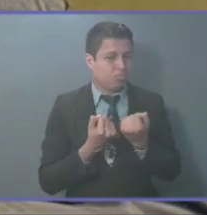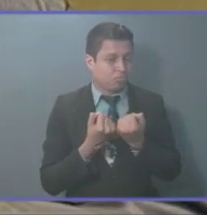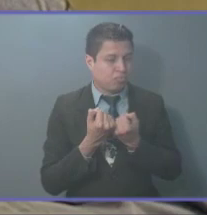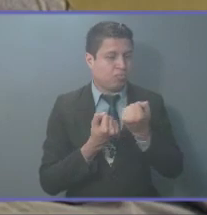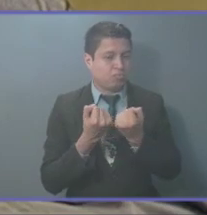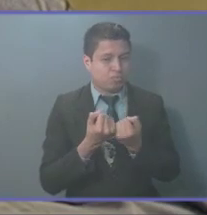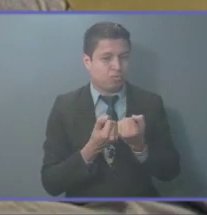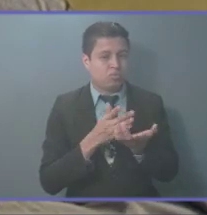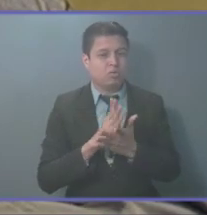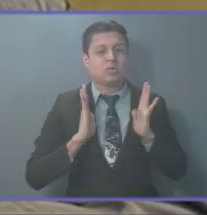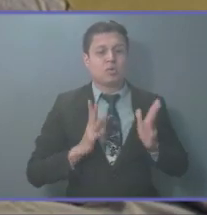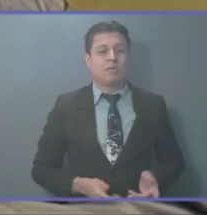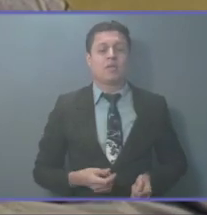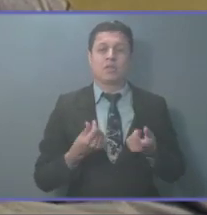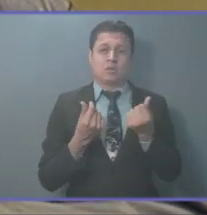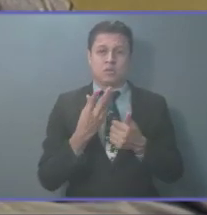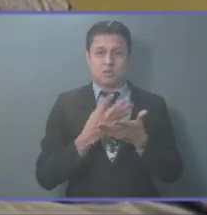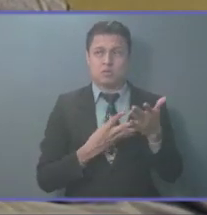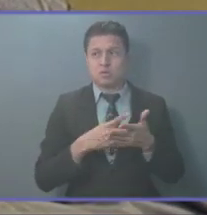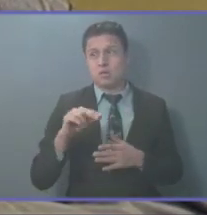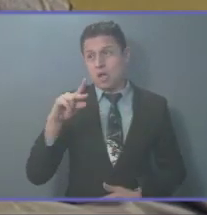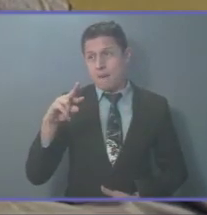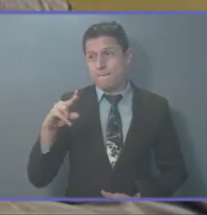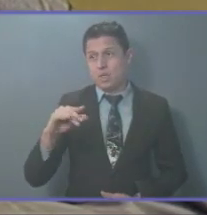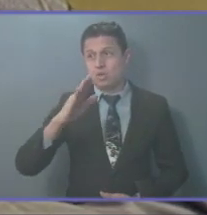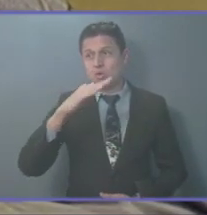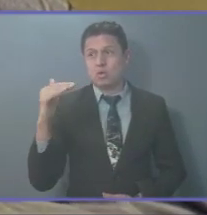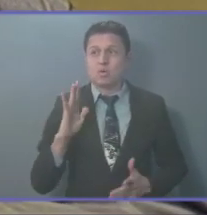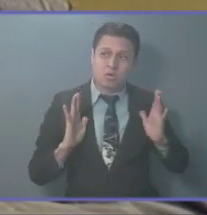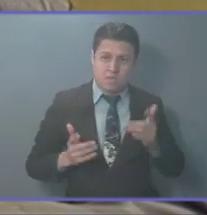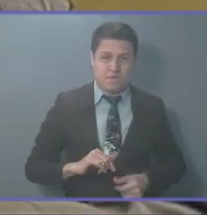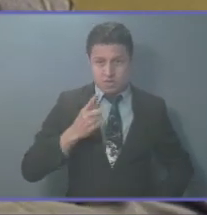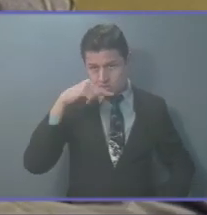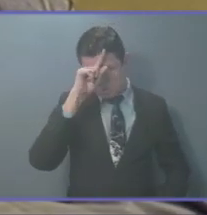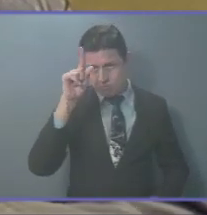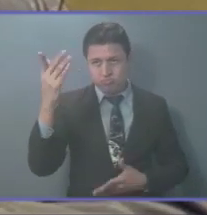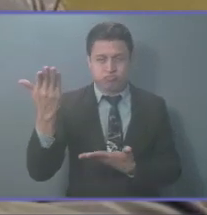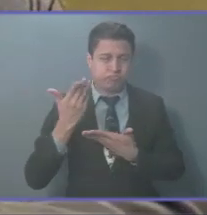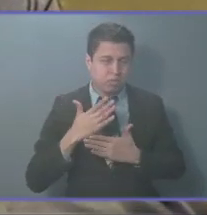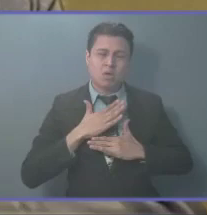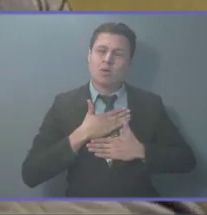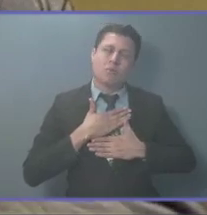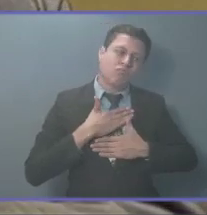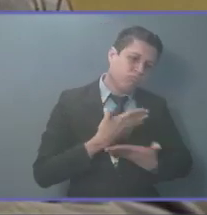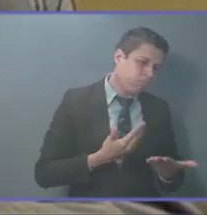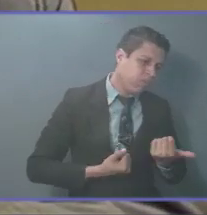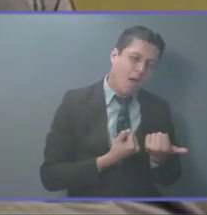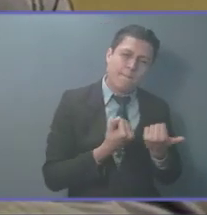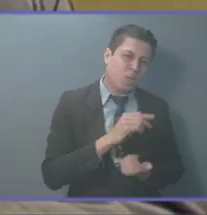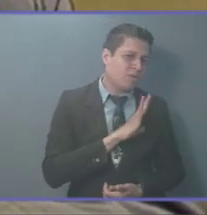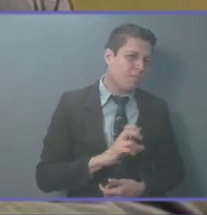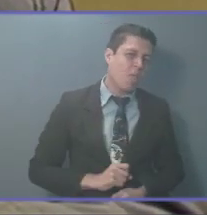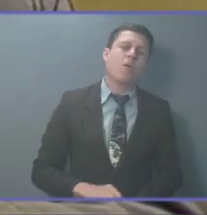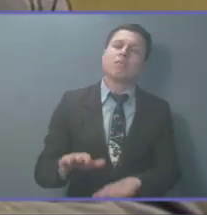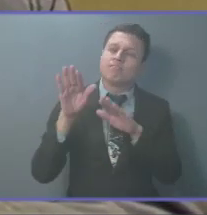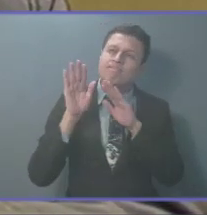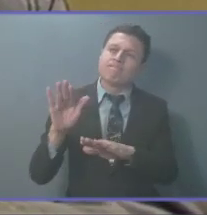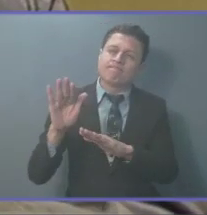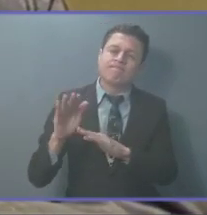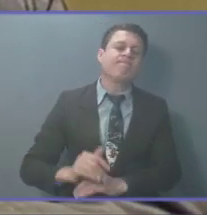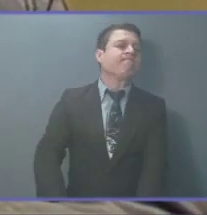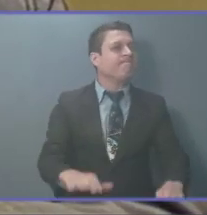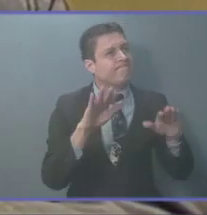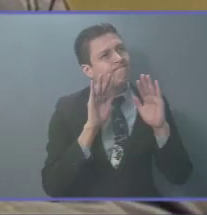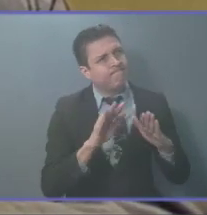amigos, y el gobierno federal alemán es un gobierno muy generoso con nuestro país, y siempre es importante